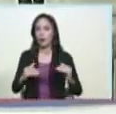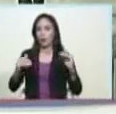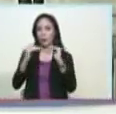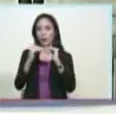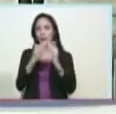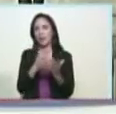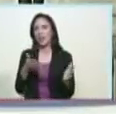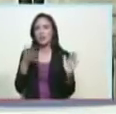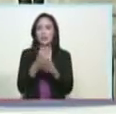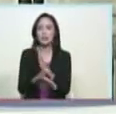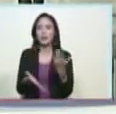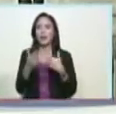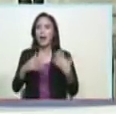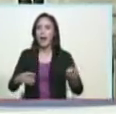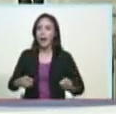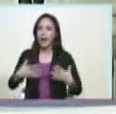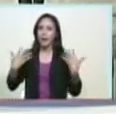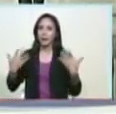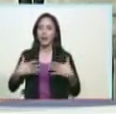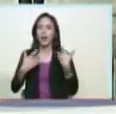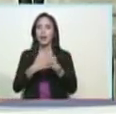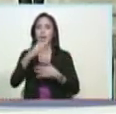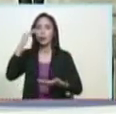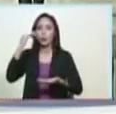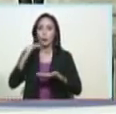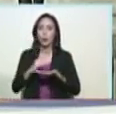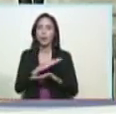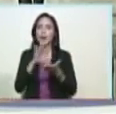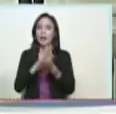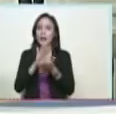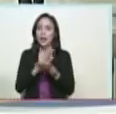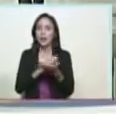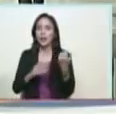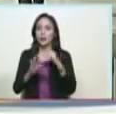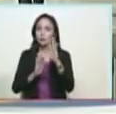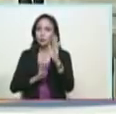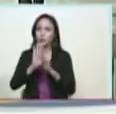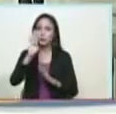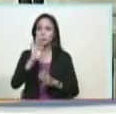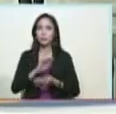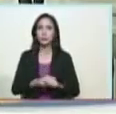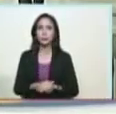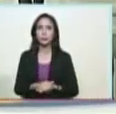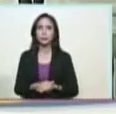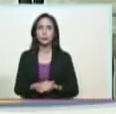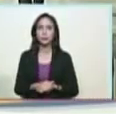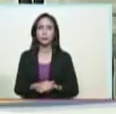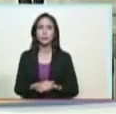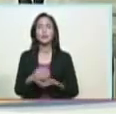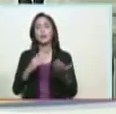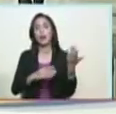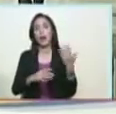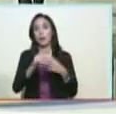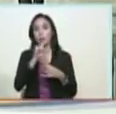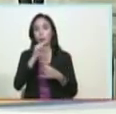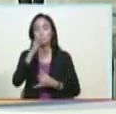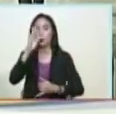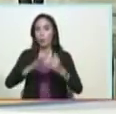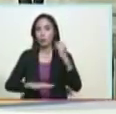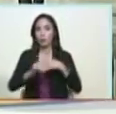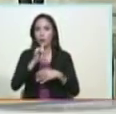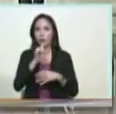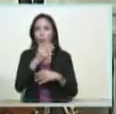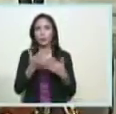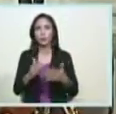felicidad para la estabilidad para el desarrollo del pueblo igualmente por último quiero anunciar